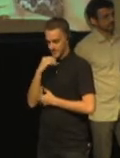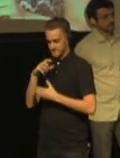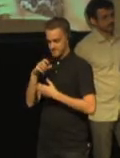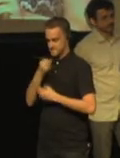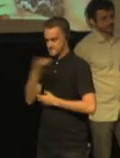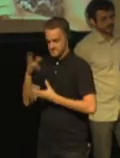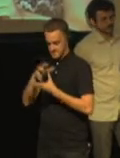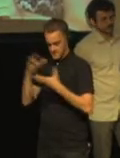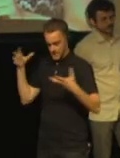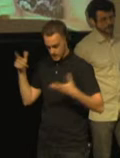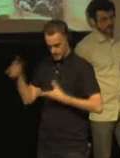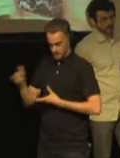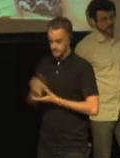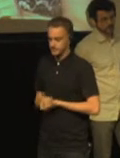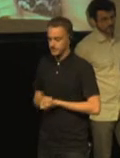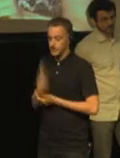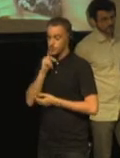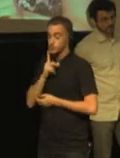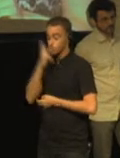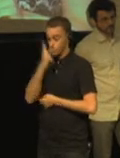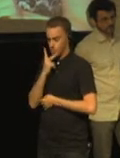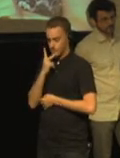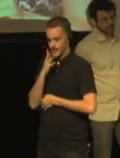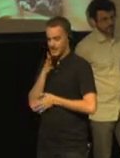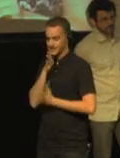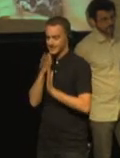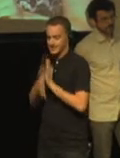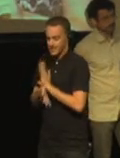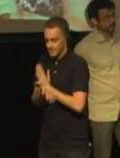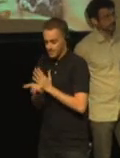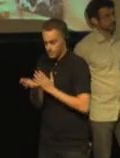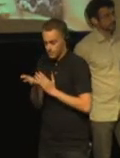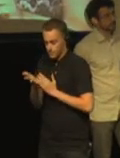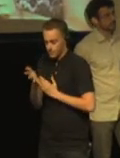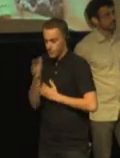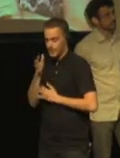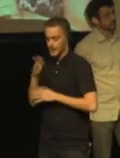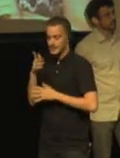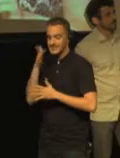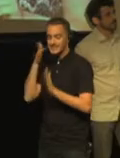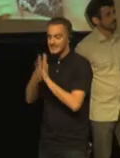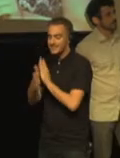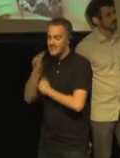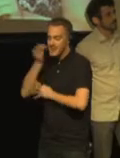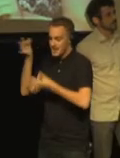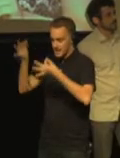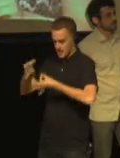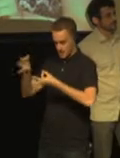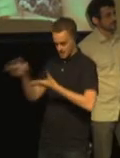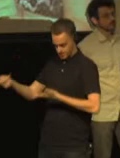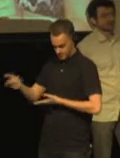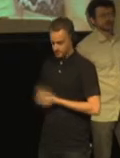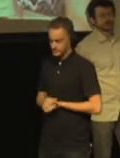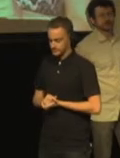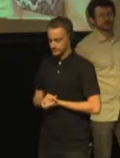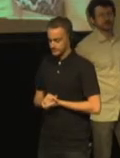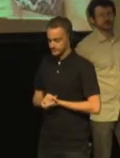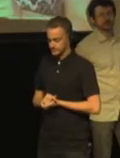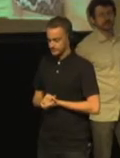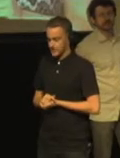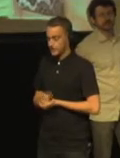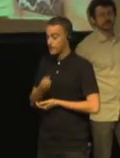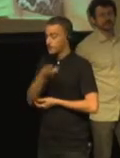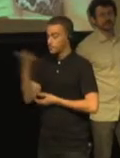la sordoceguera es real. Es un problema terrible y que no debería ser invisible. Hay muchas personas que tienen problemas